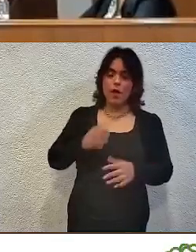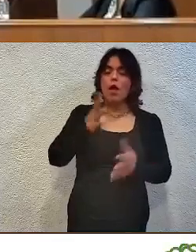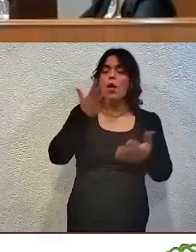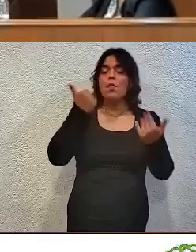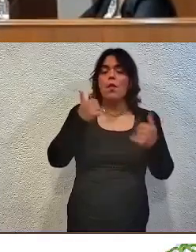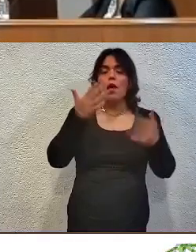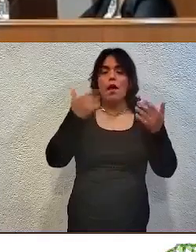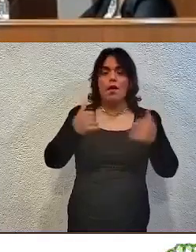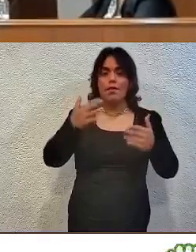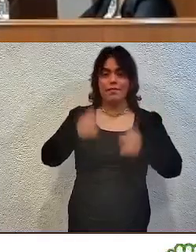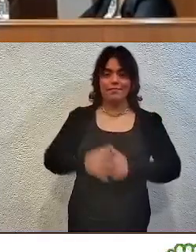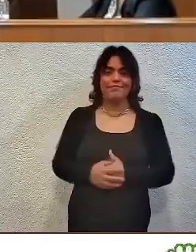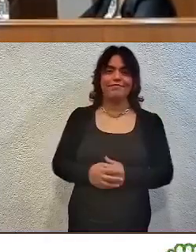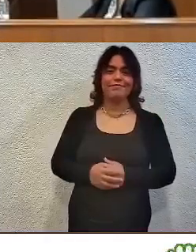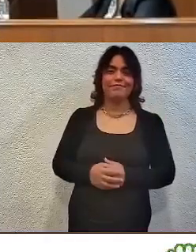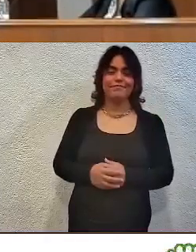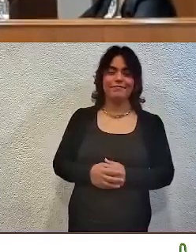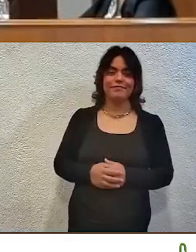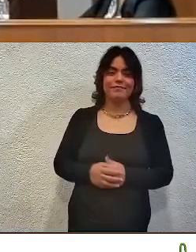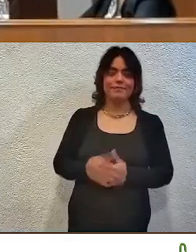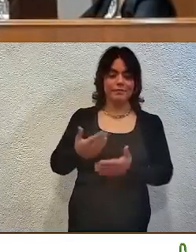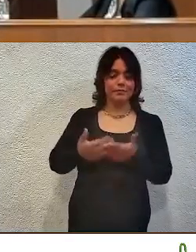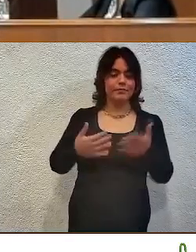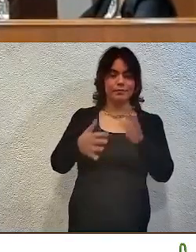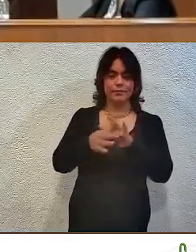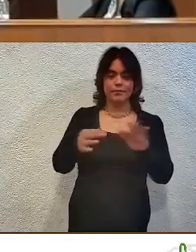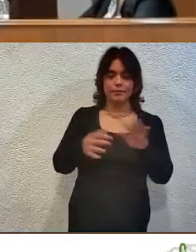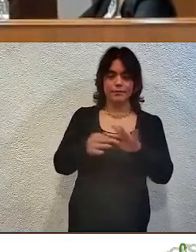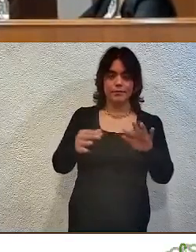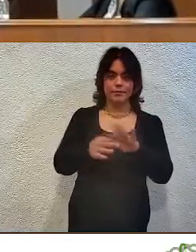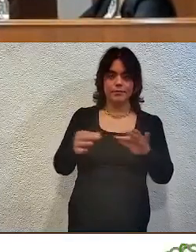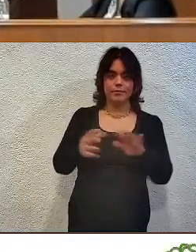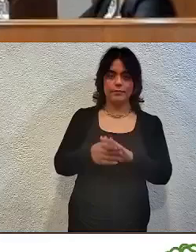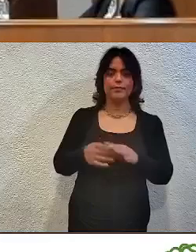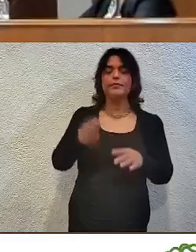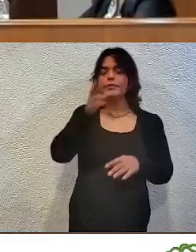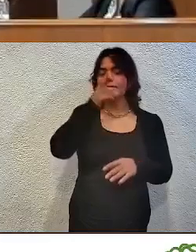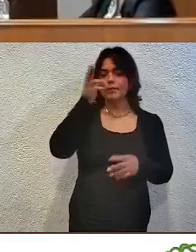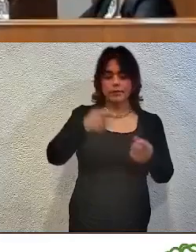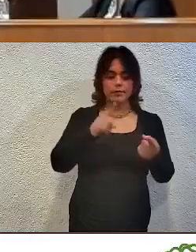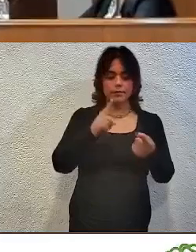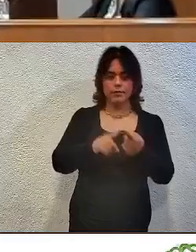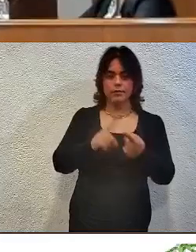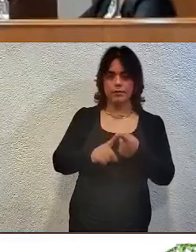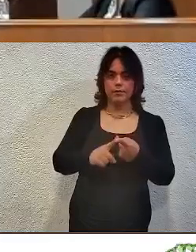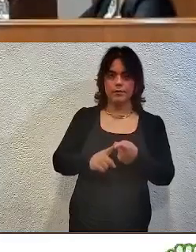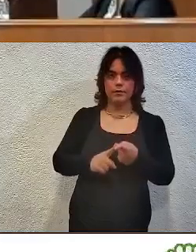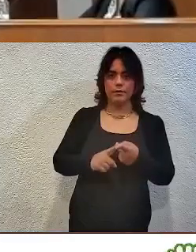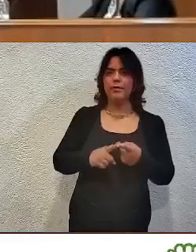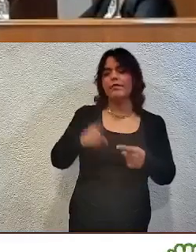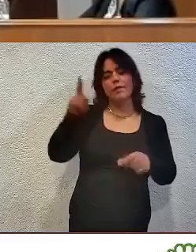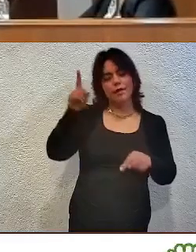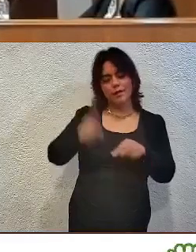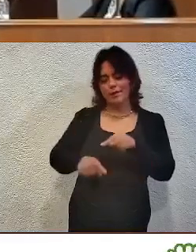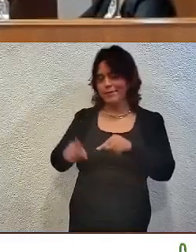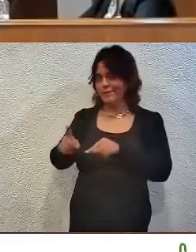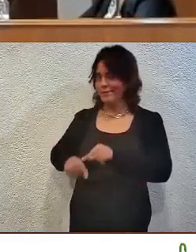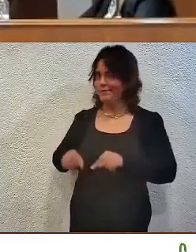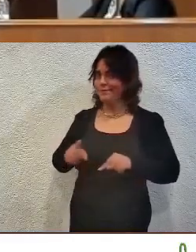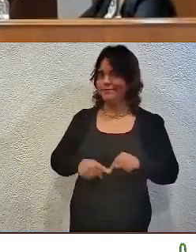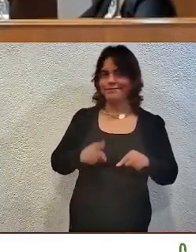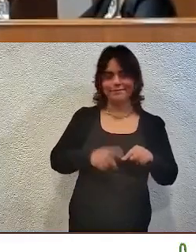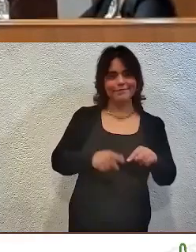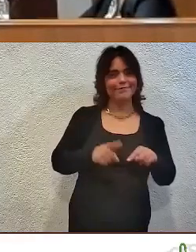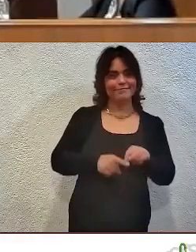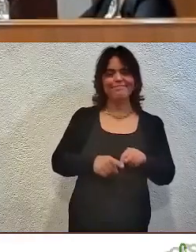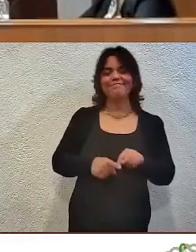agravio correspondiente. Por lo anteriormente expuesto y fundado, resuelve, único, se desecha de plano el presente medio de impugnación conforme